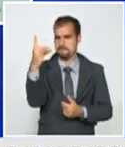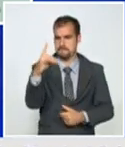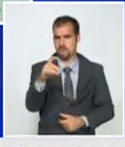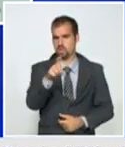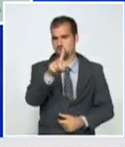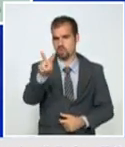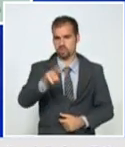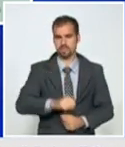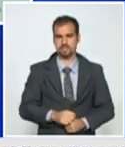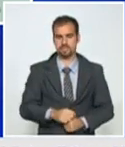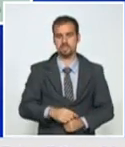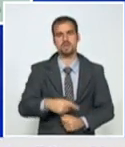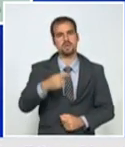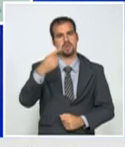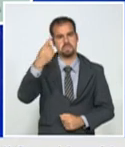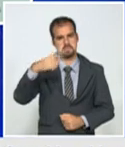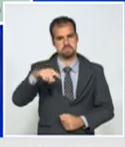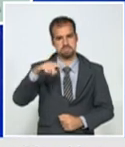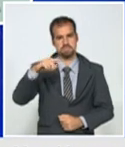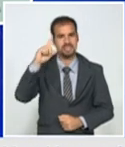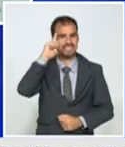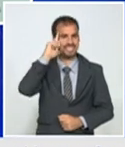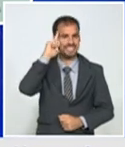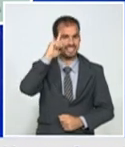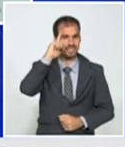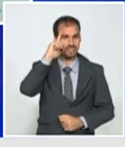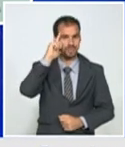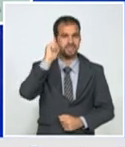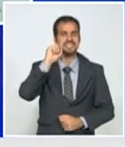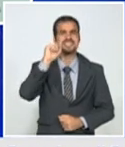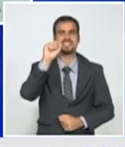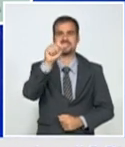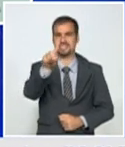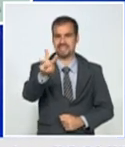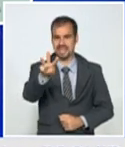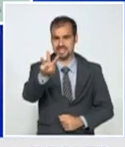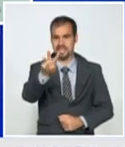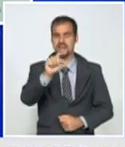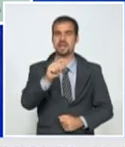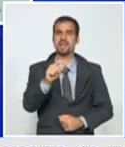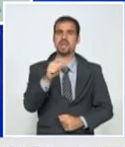Luis 3 y Songo La Maya confirma un caso autóctono.